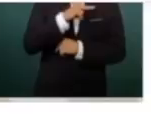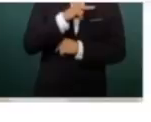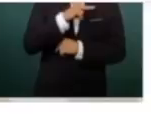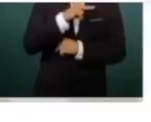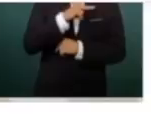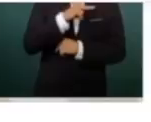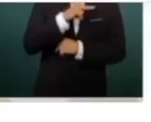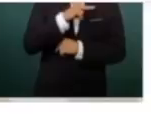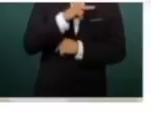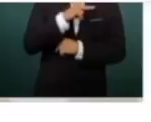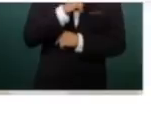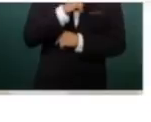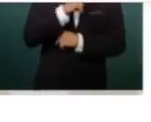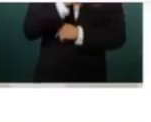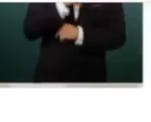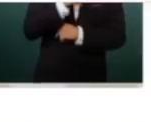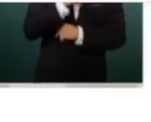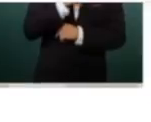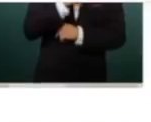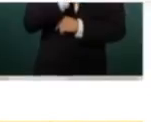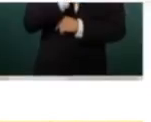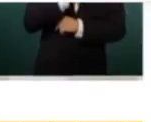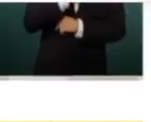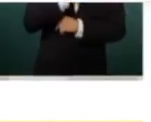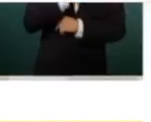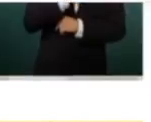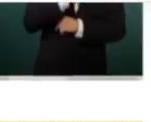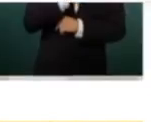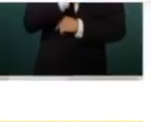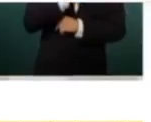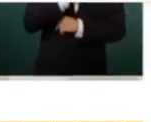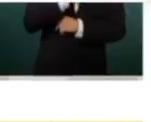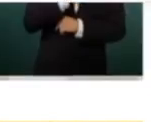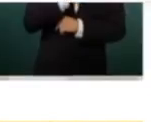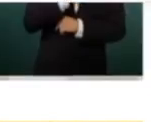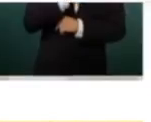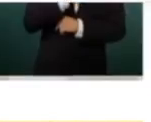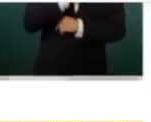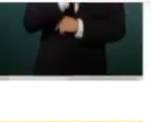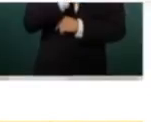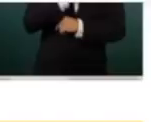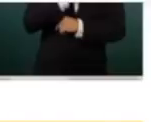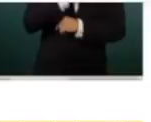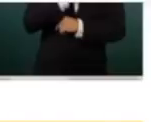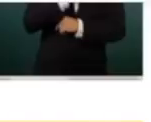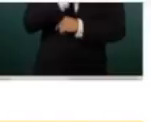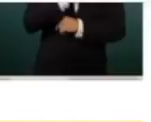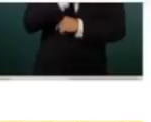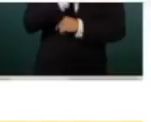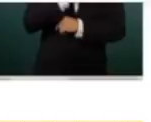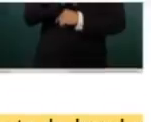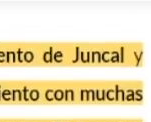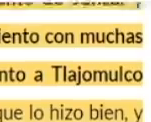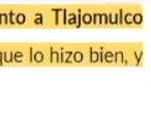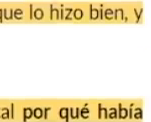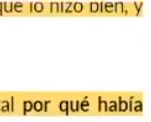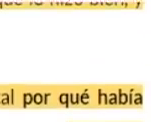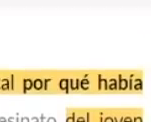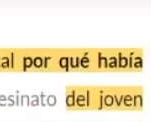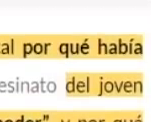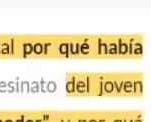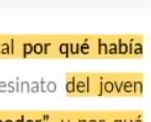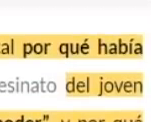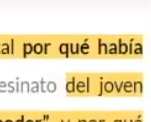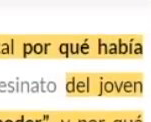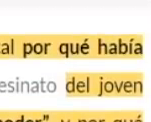minimizando el cuestionamiento con calidad de entender que mentía por supuesto que es un planteamiento con muchas imprecisiones decía pero